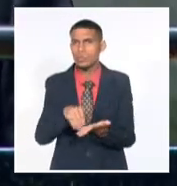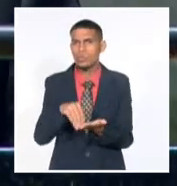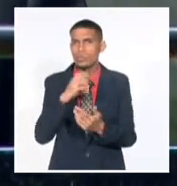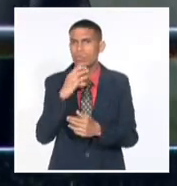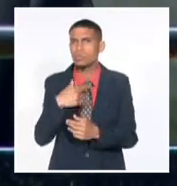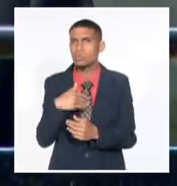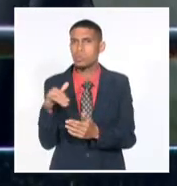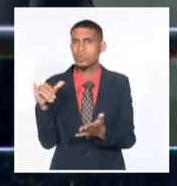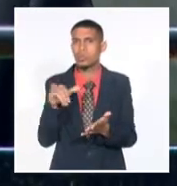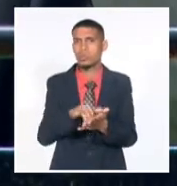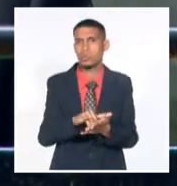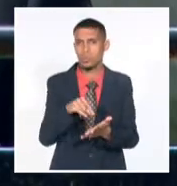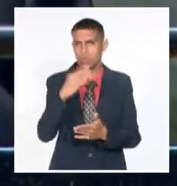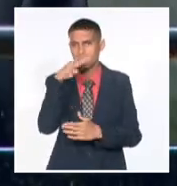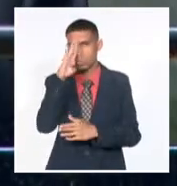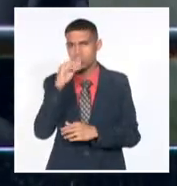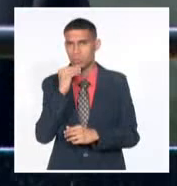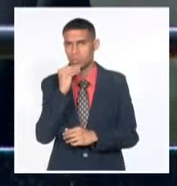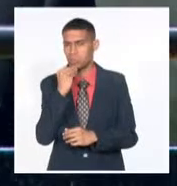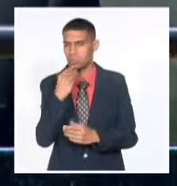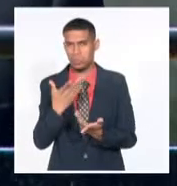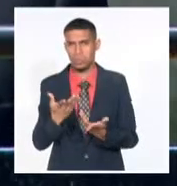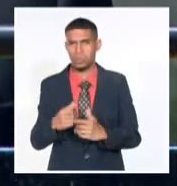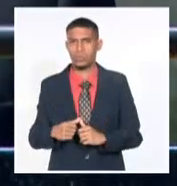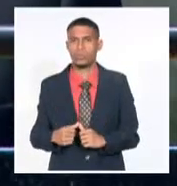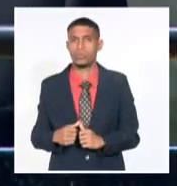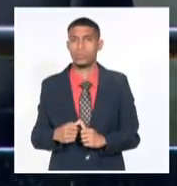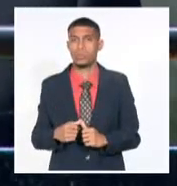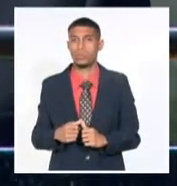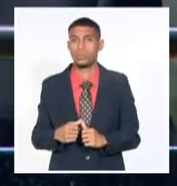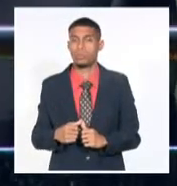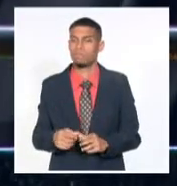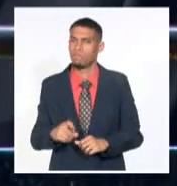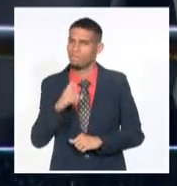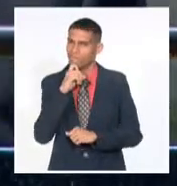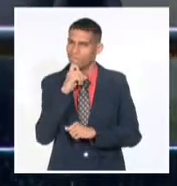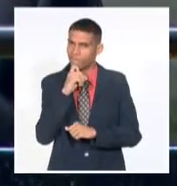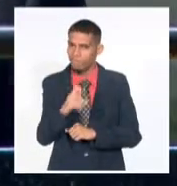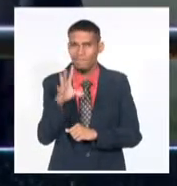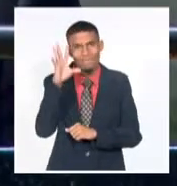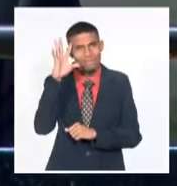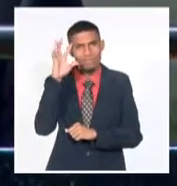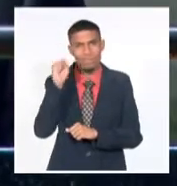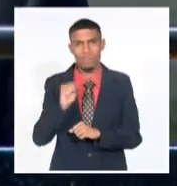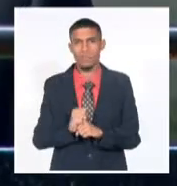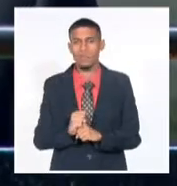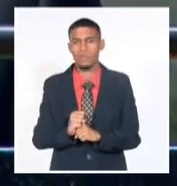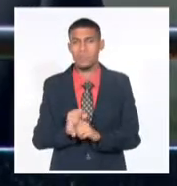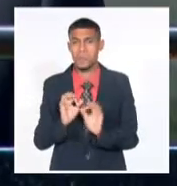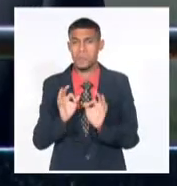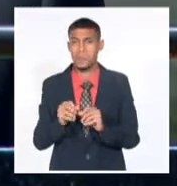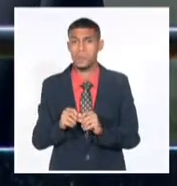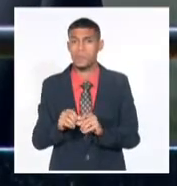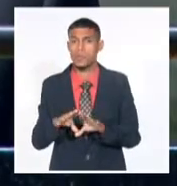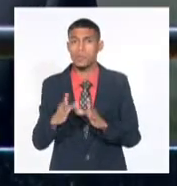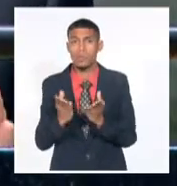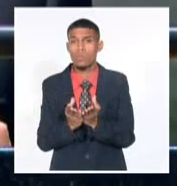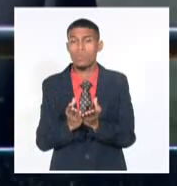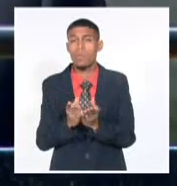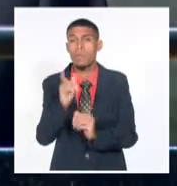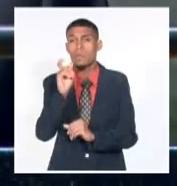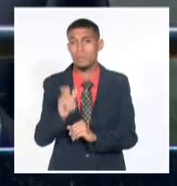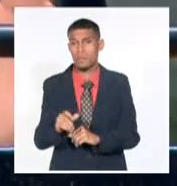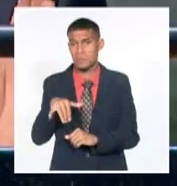hayan llegado. Es imposible comprender la naturaleza de los flujos migratorios